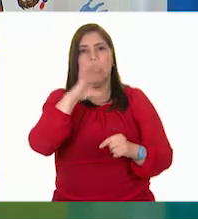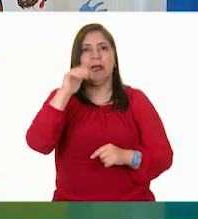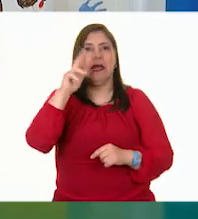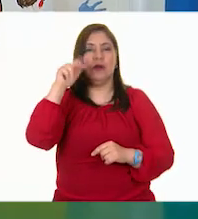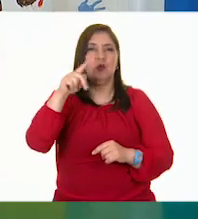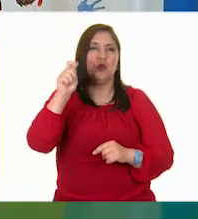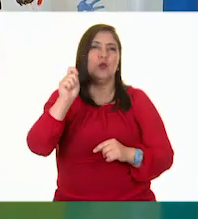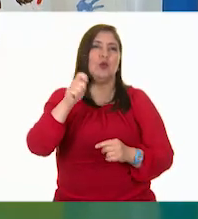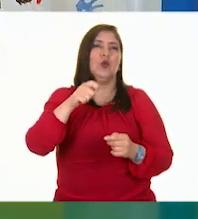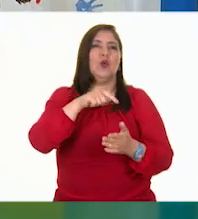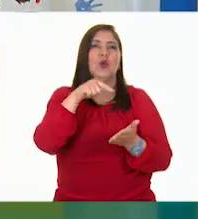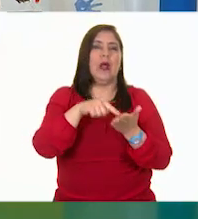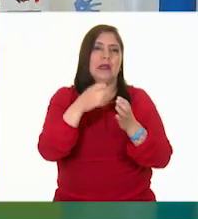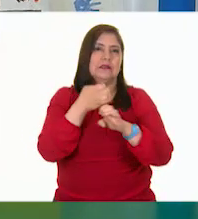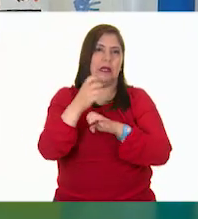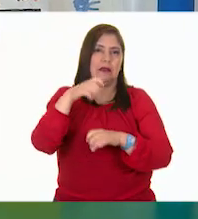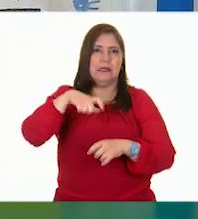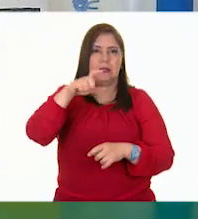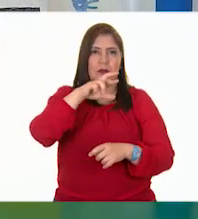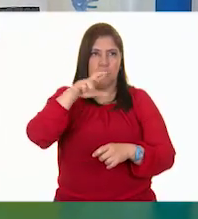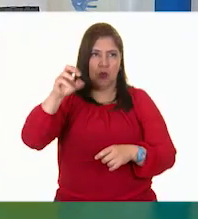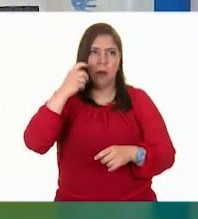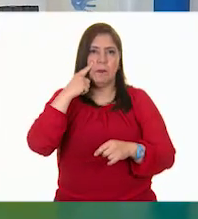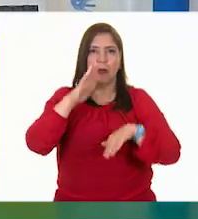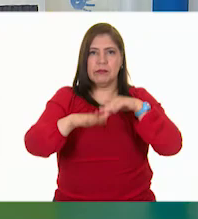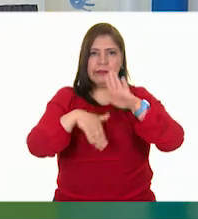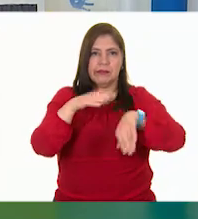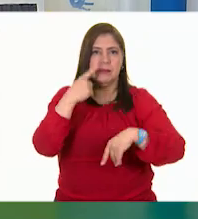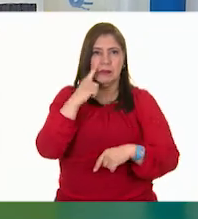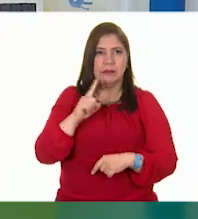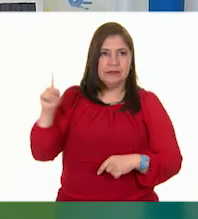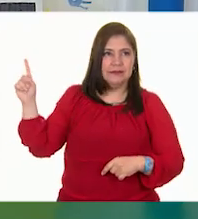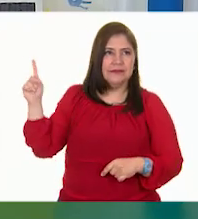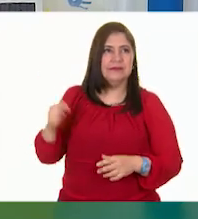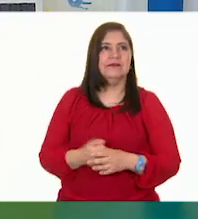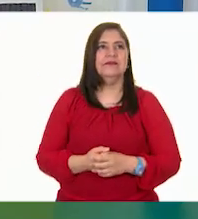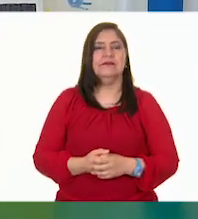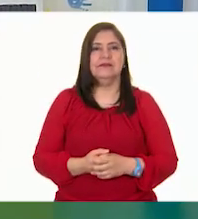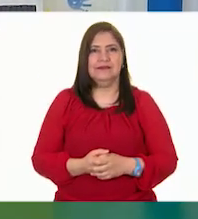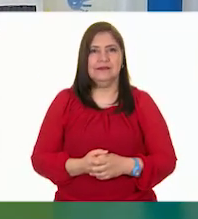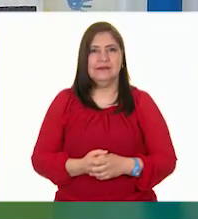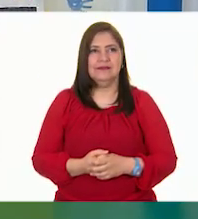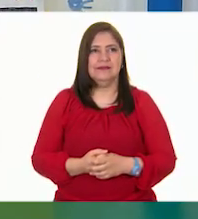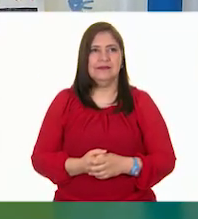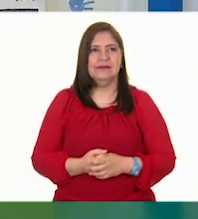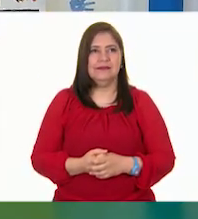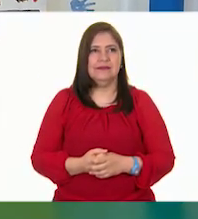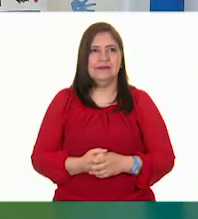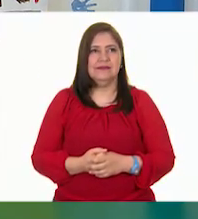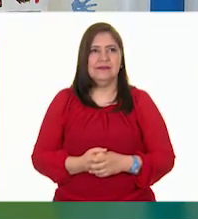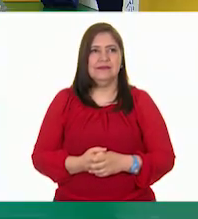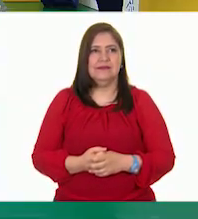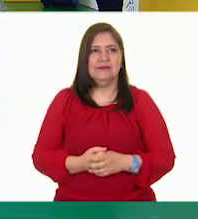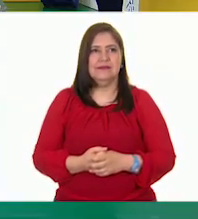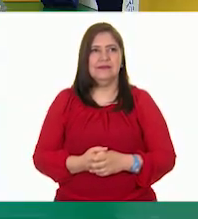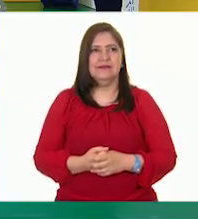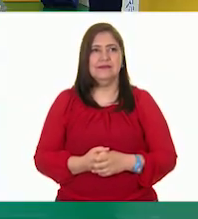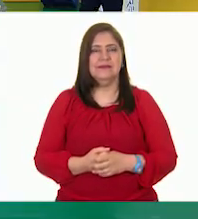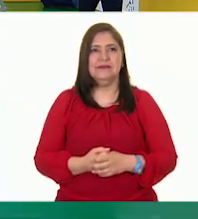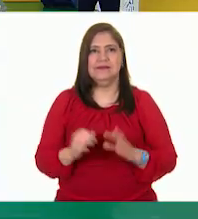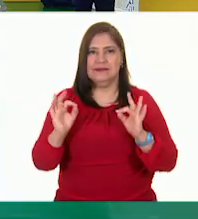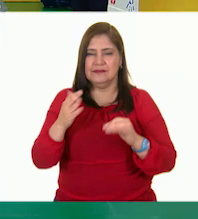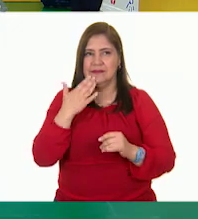en Quintana Roo. Aquí están sus Perfecto. pasitos. Ahí están Ujú. las huellitas, Así es. ¿verdad? Ujú.